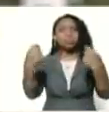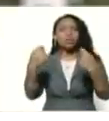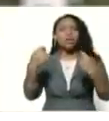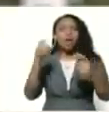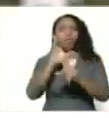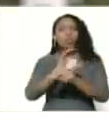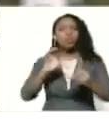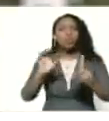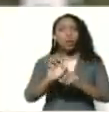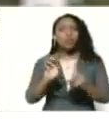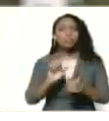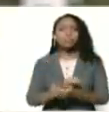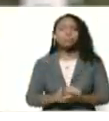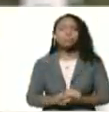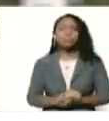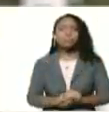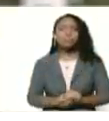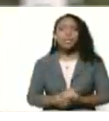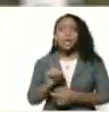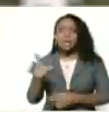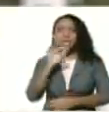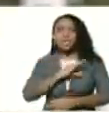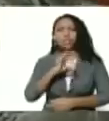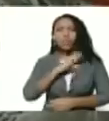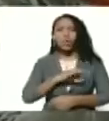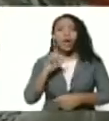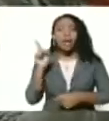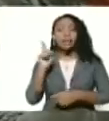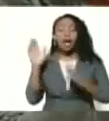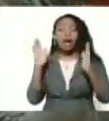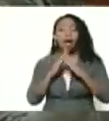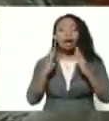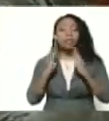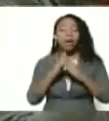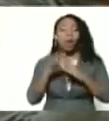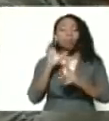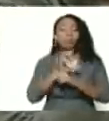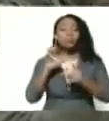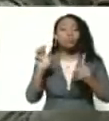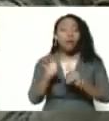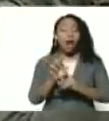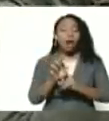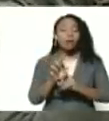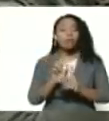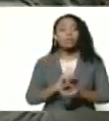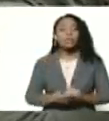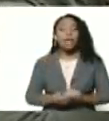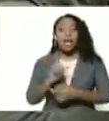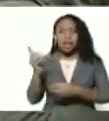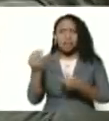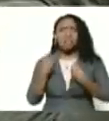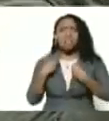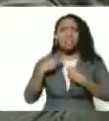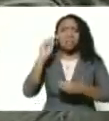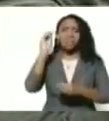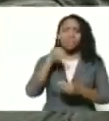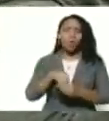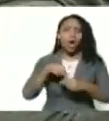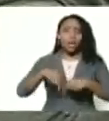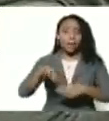Cultura, regente y señor de esta casa cultural Aquiles Nazoa. Él vive aquí con el